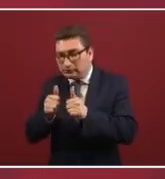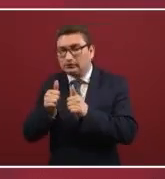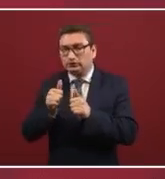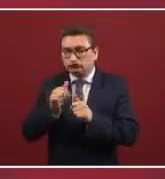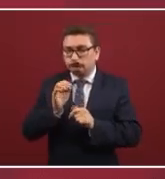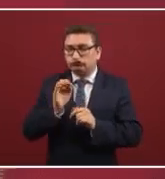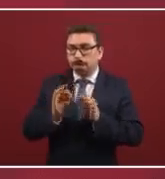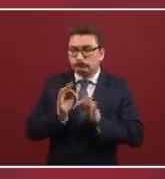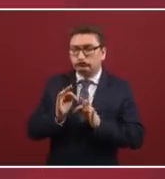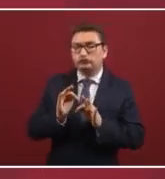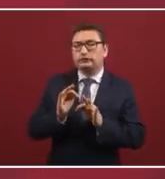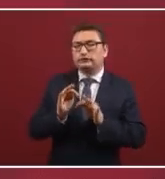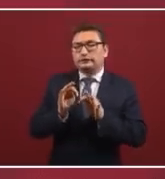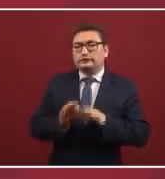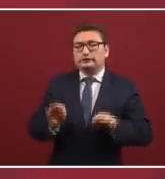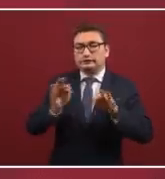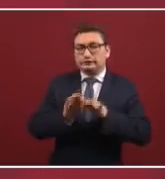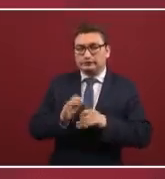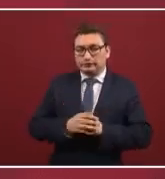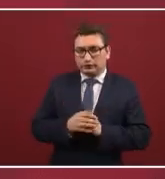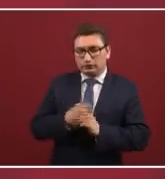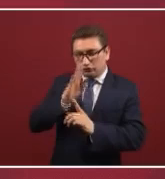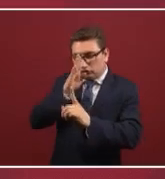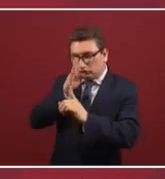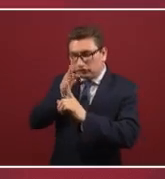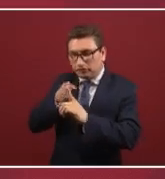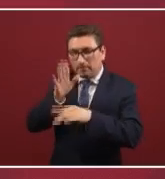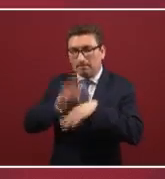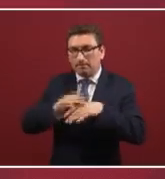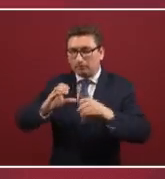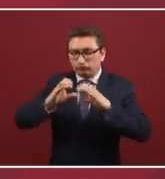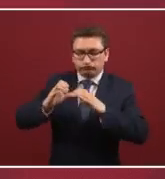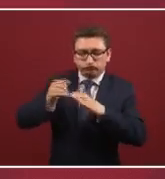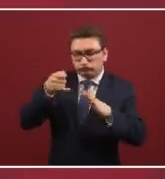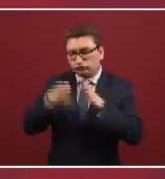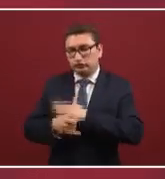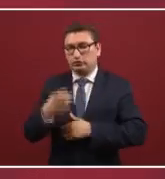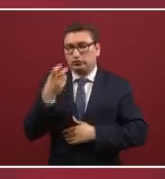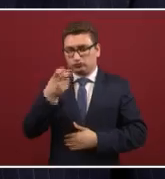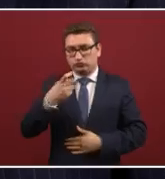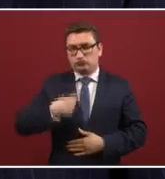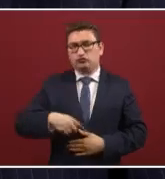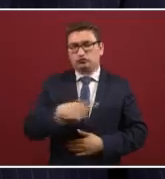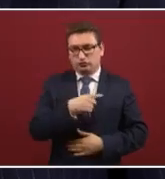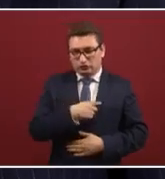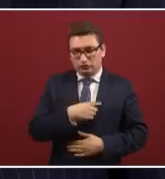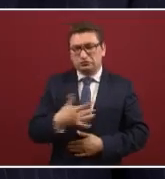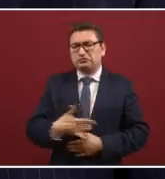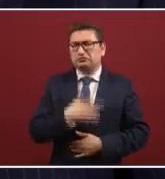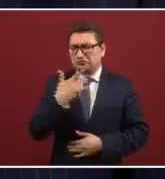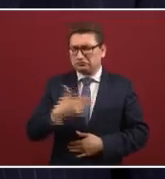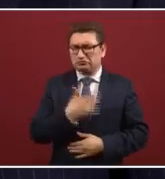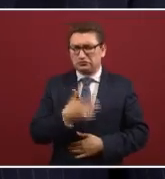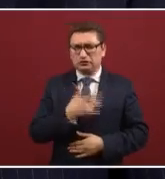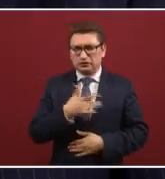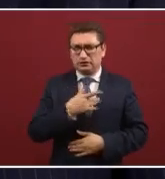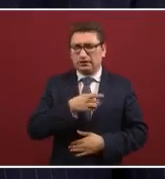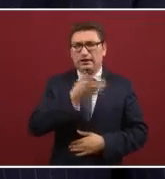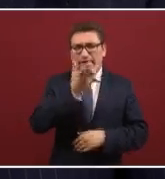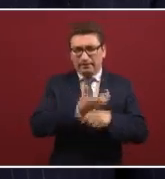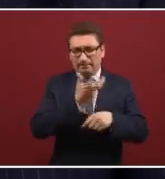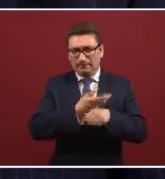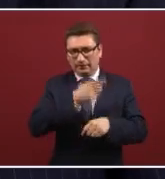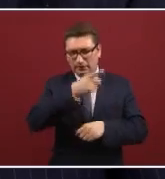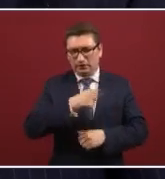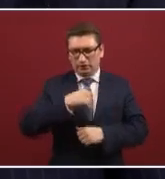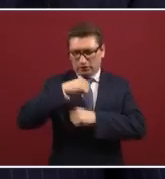toda excepción pues se manejan las cosas con más mesura. Entonces nosotros hemos expresado nuestra disatisfacción a las autoridades de Estados Unidos